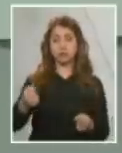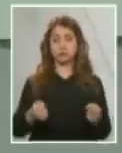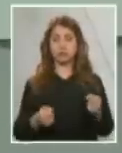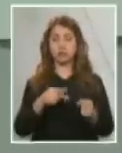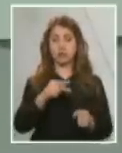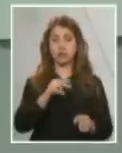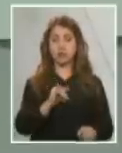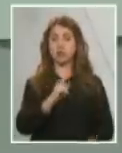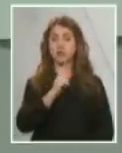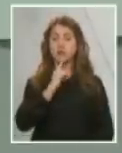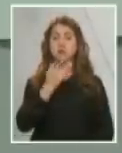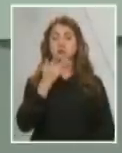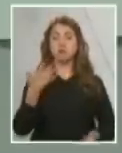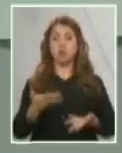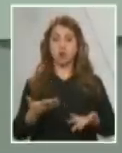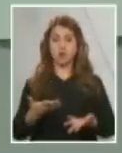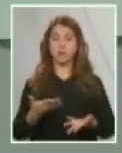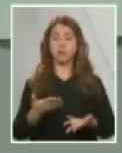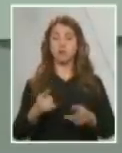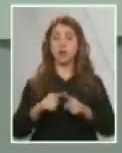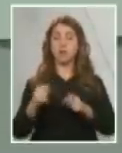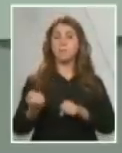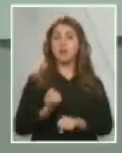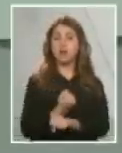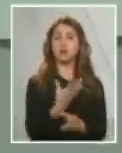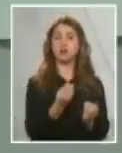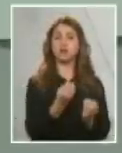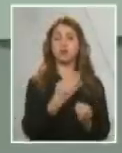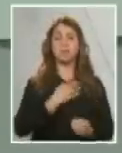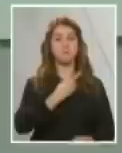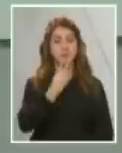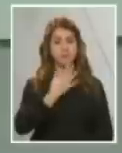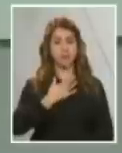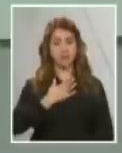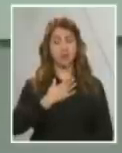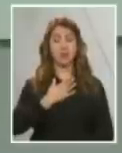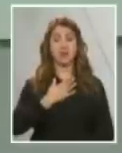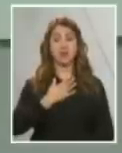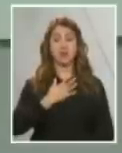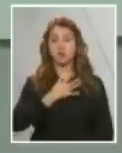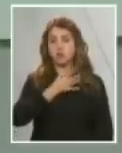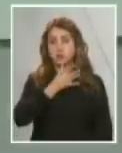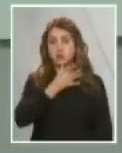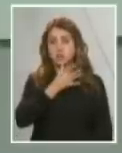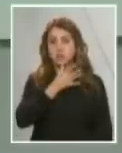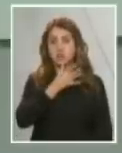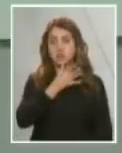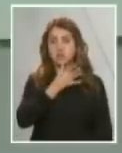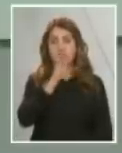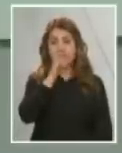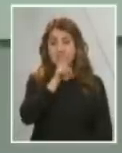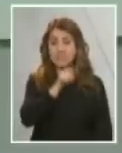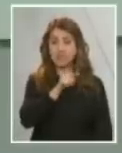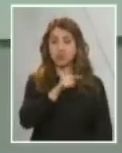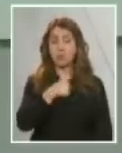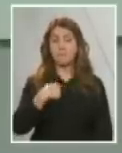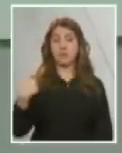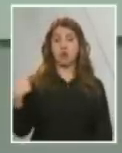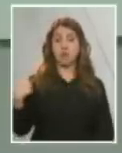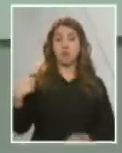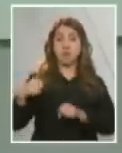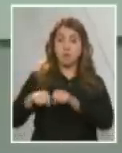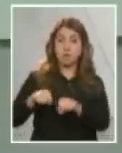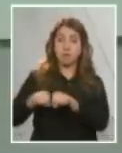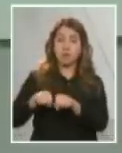kit. ¿Por qué? Porque me ha ayudado mucho en mi vida, y lo otro es que, no sé, pues yo, si no fuera por ello, mi hombro estaría